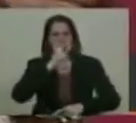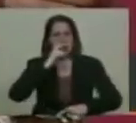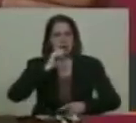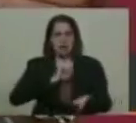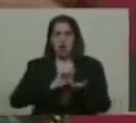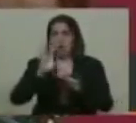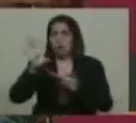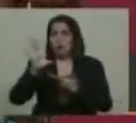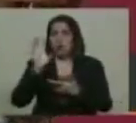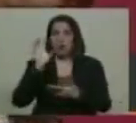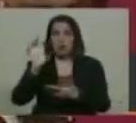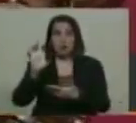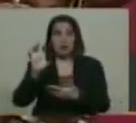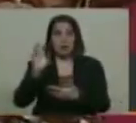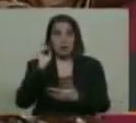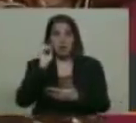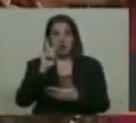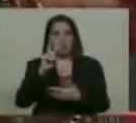del país,